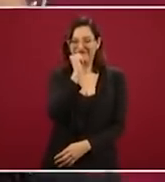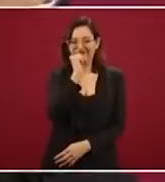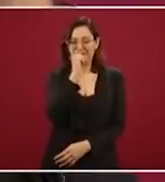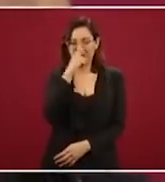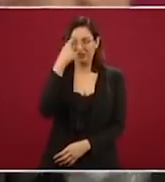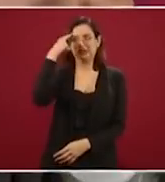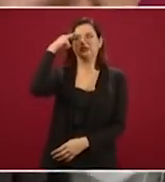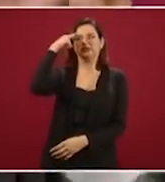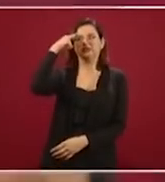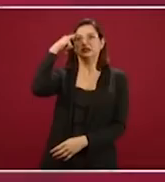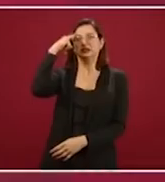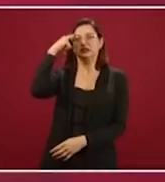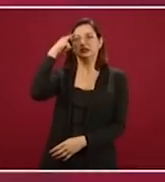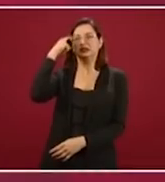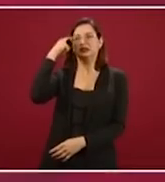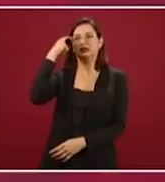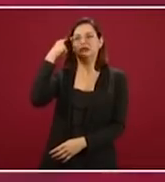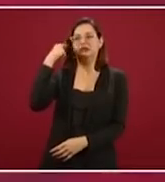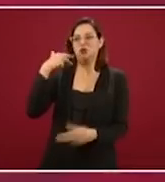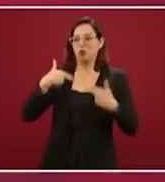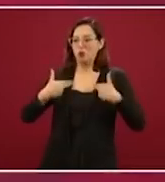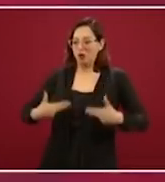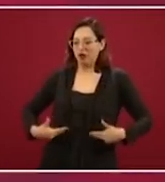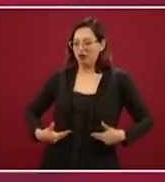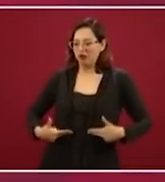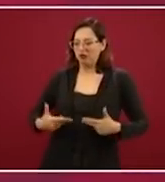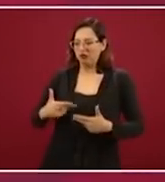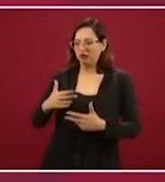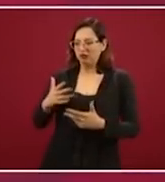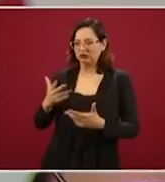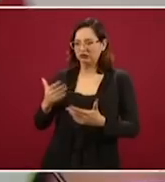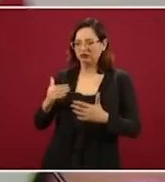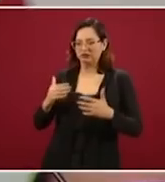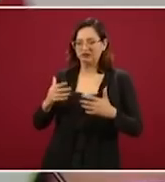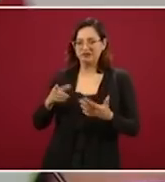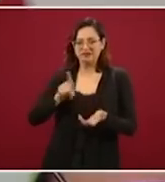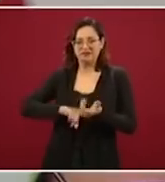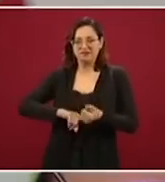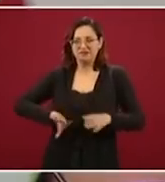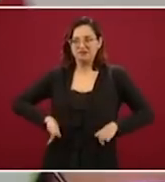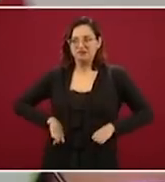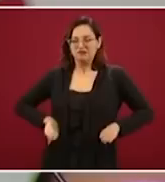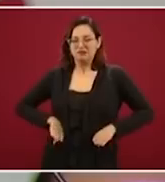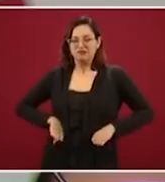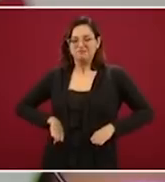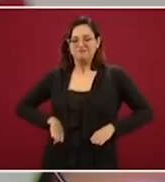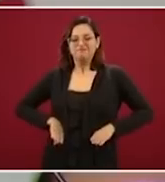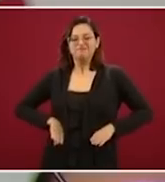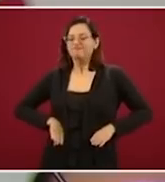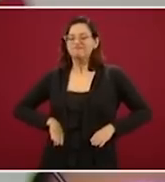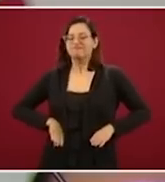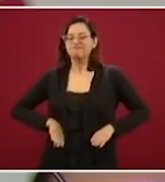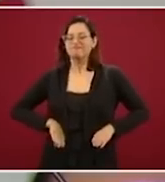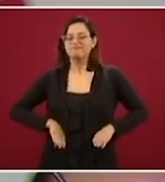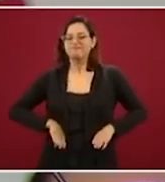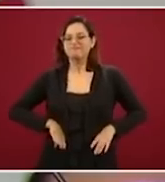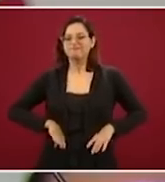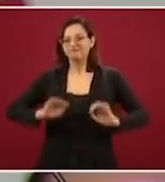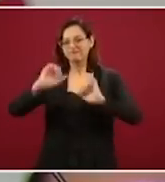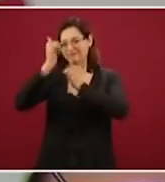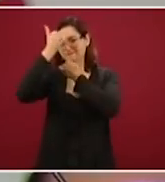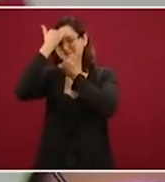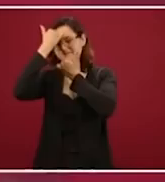lucidez, de humanismo. Por eso creo en el ser humano. ¿Sí? Entonces,